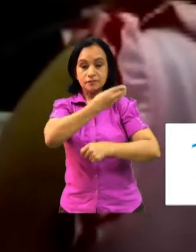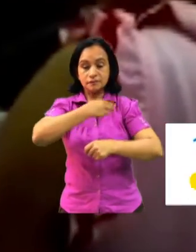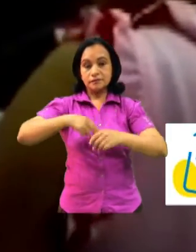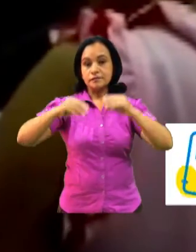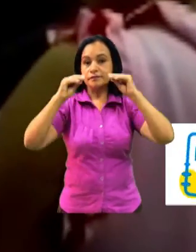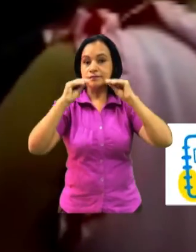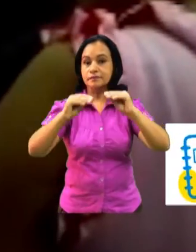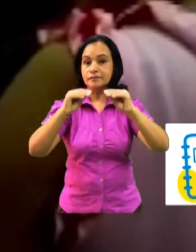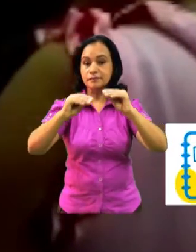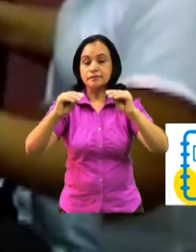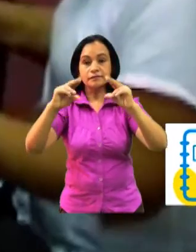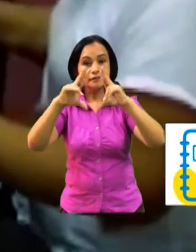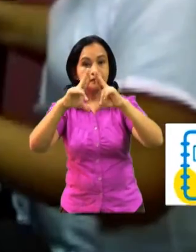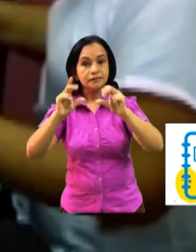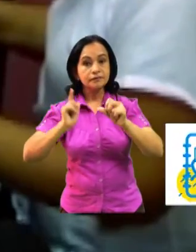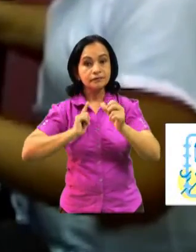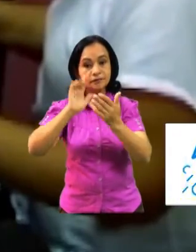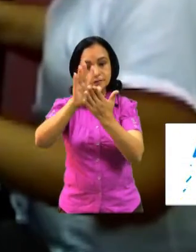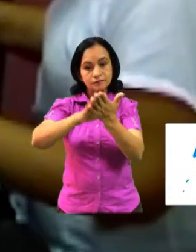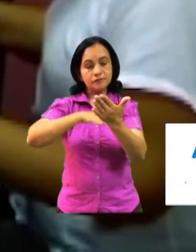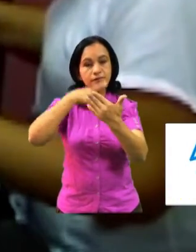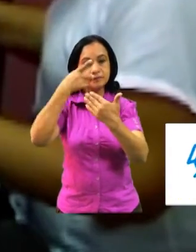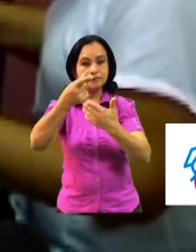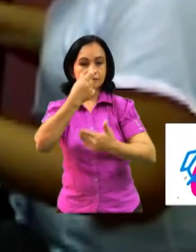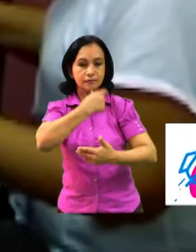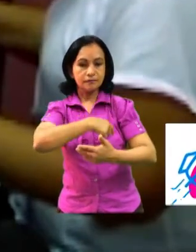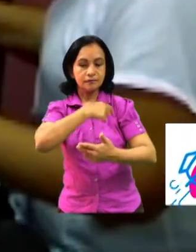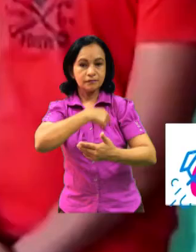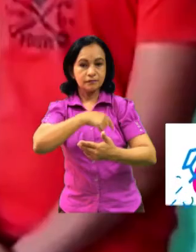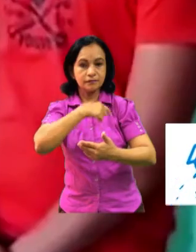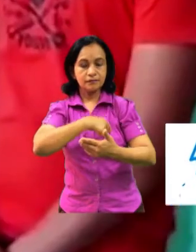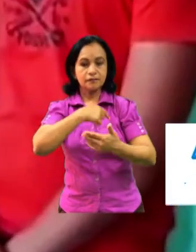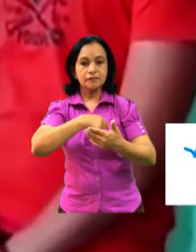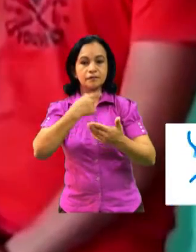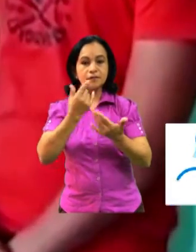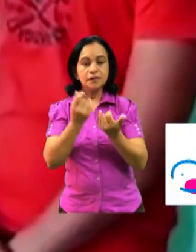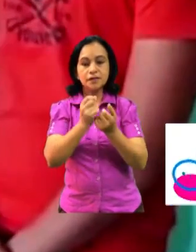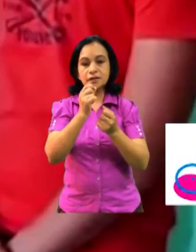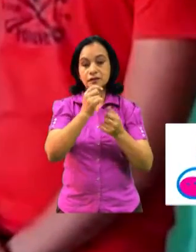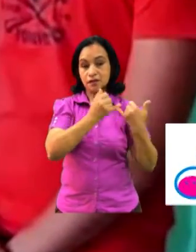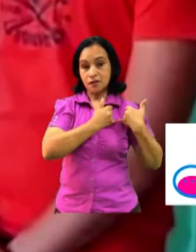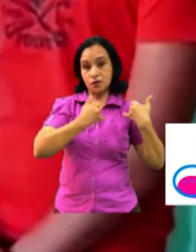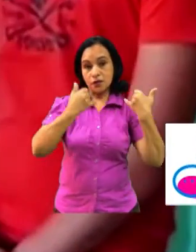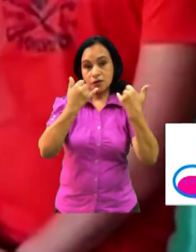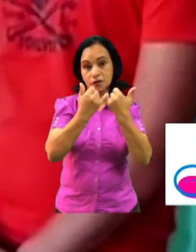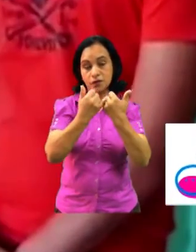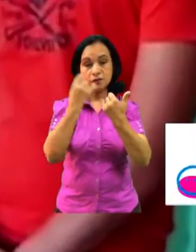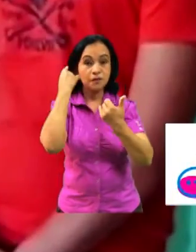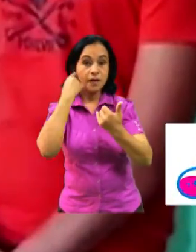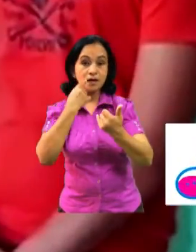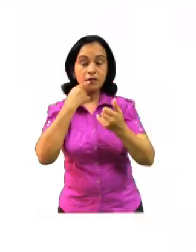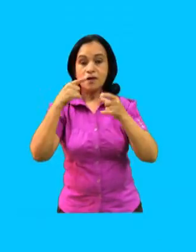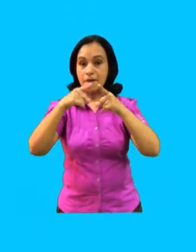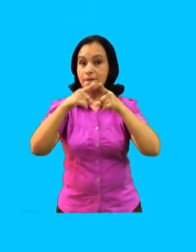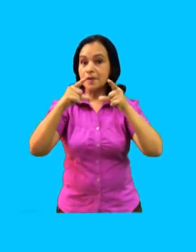de Educación de Nicaragua ofrece un programa de escuela secundaria para estudiantes sordos en Managua.